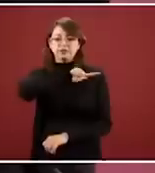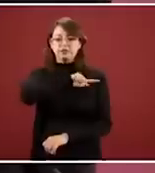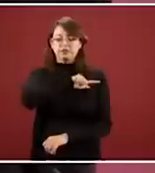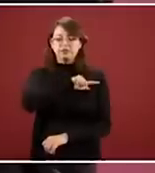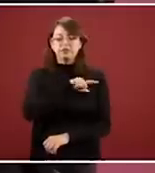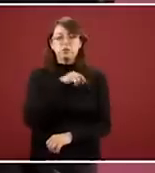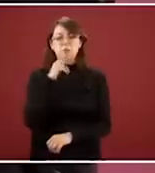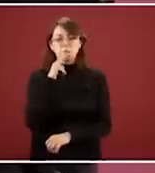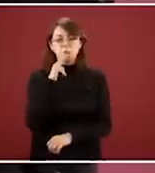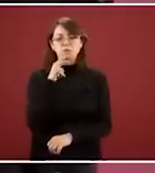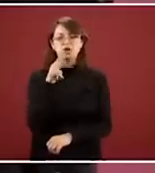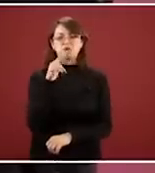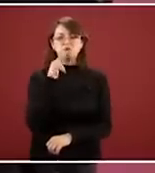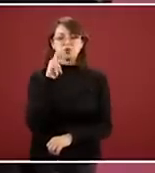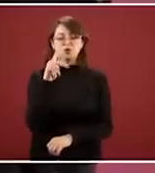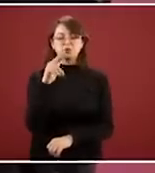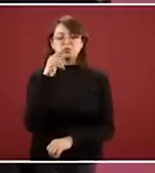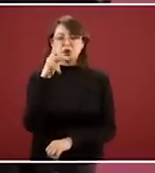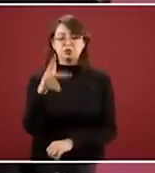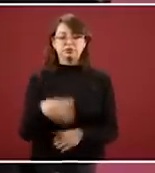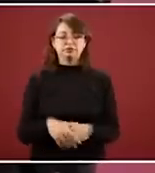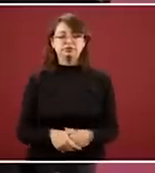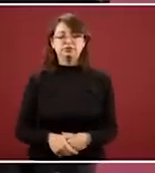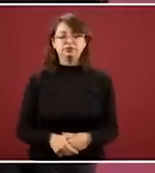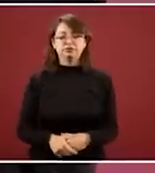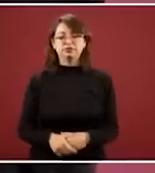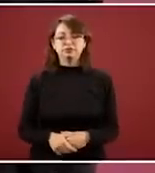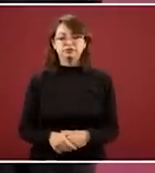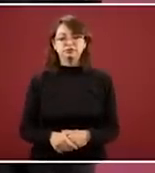de salud pública,